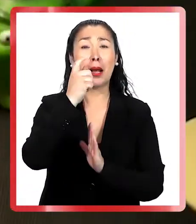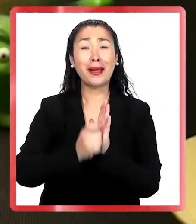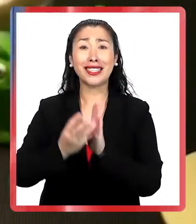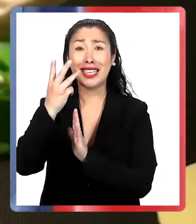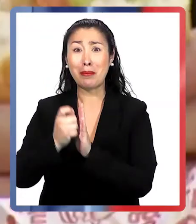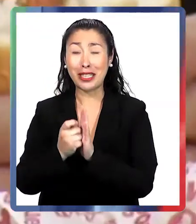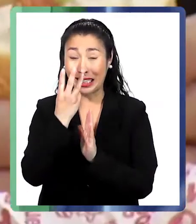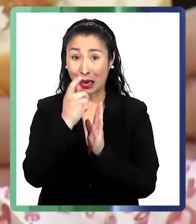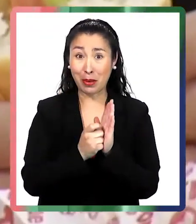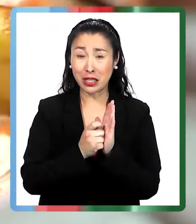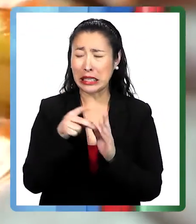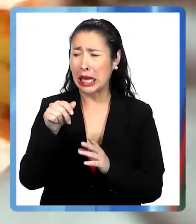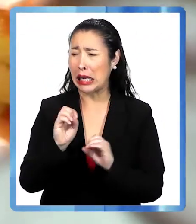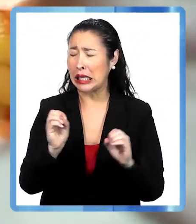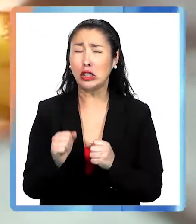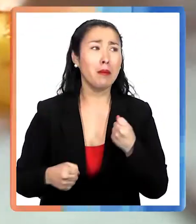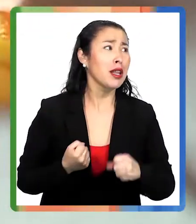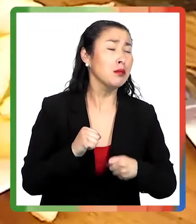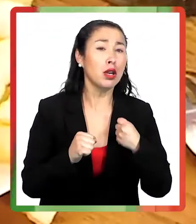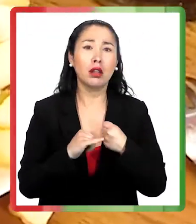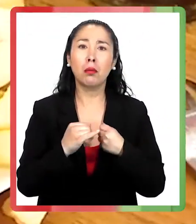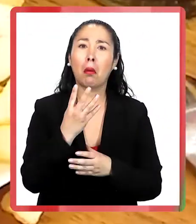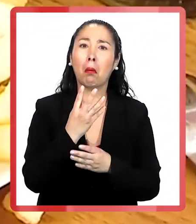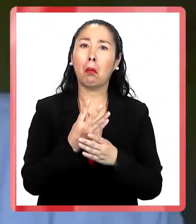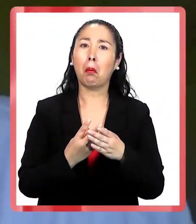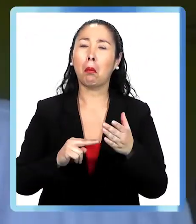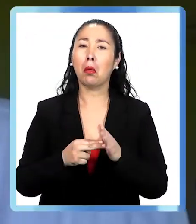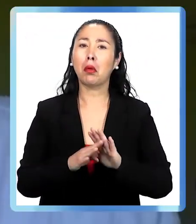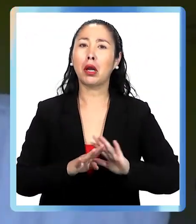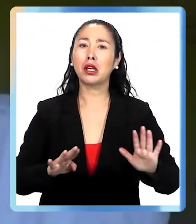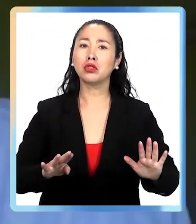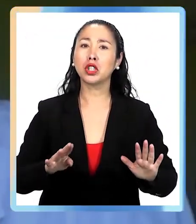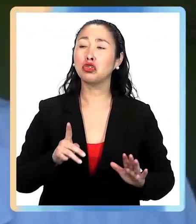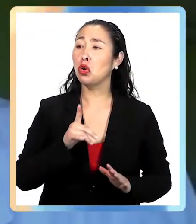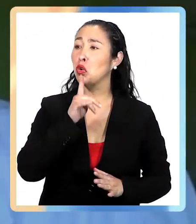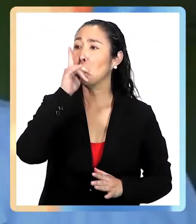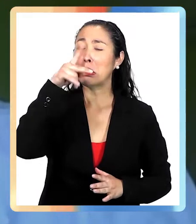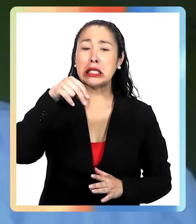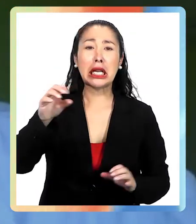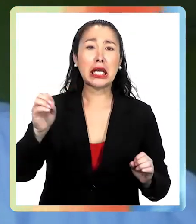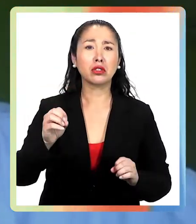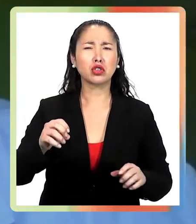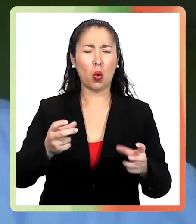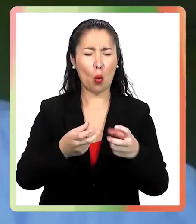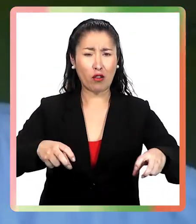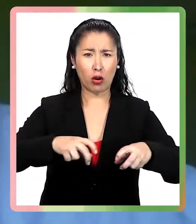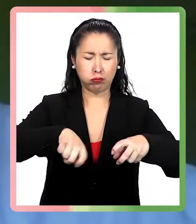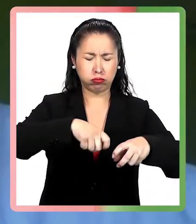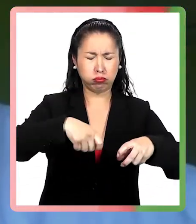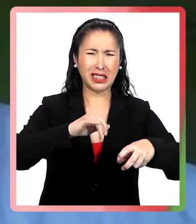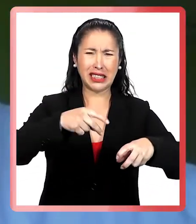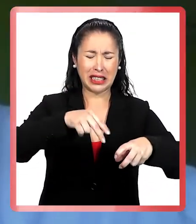desesperado por comer sal, y después se me pasó el problema. Y después de eso, me puse a comer sin sal, y ahora tú le pones sal a un huevo, y no